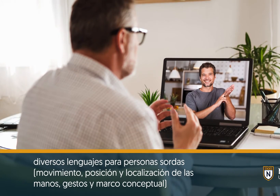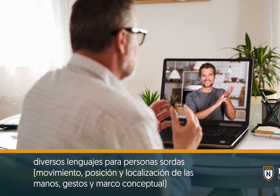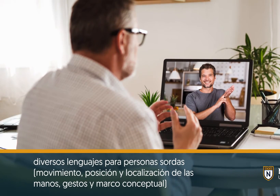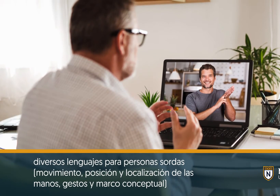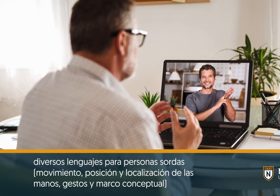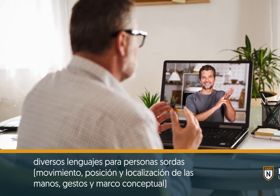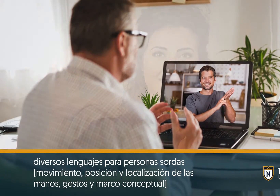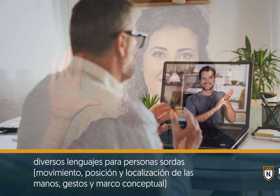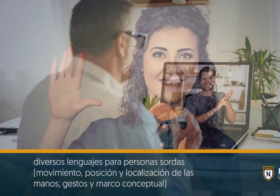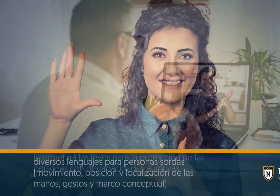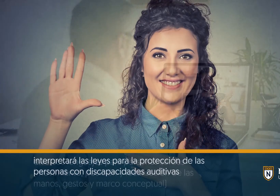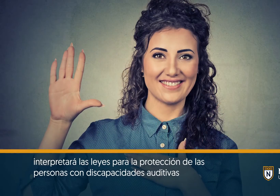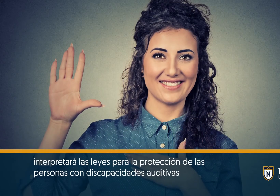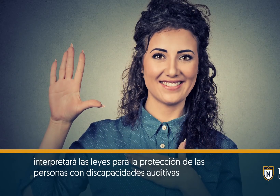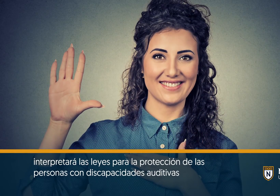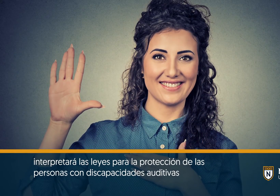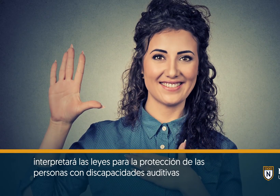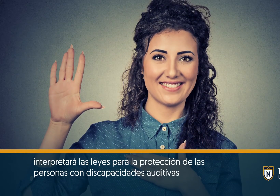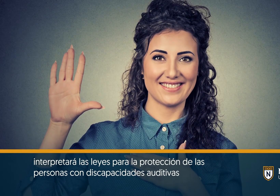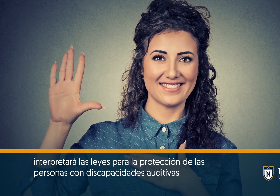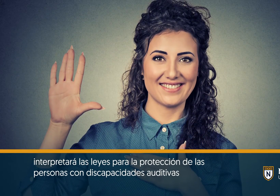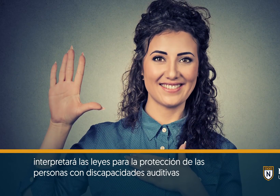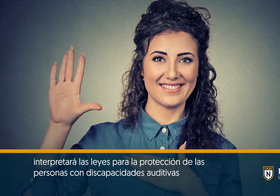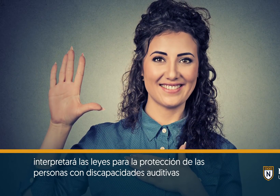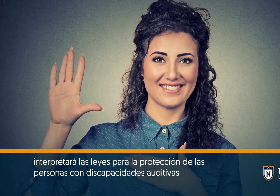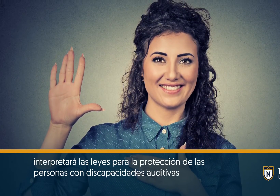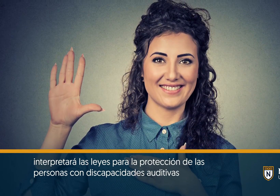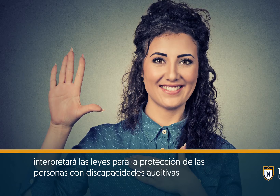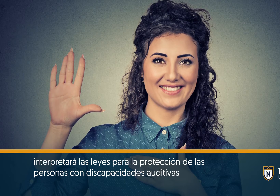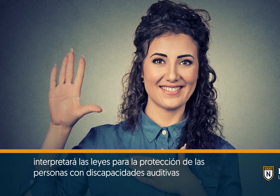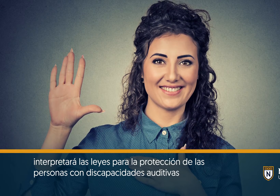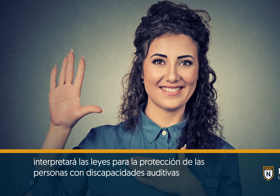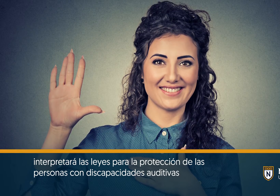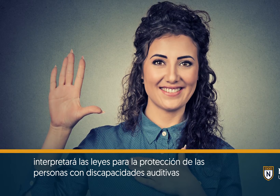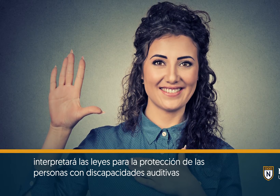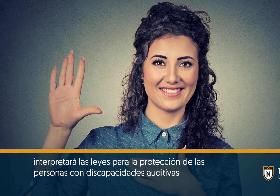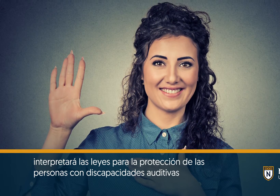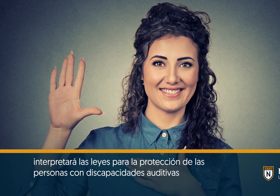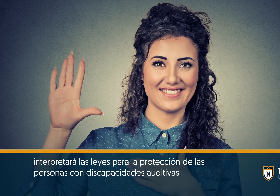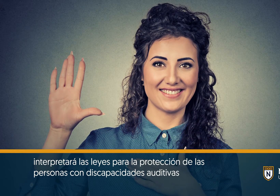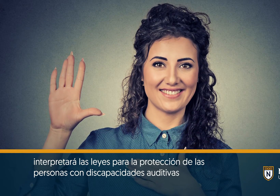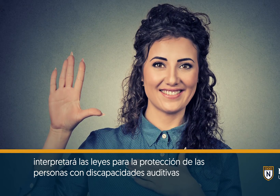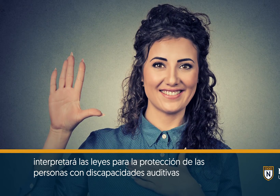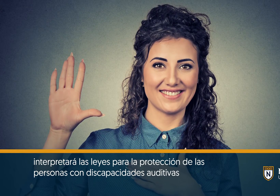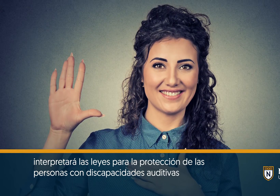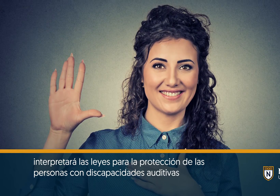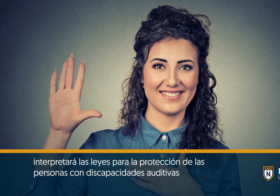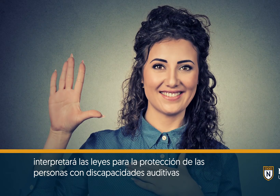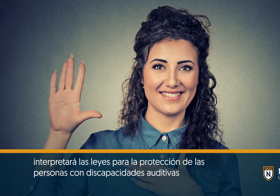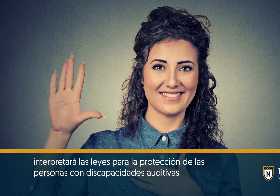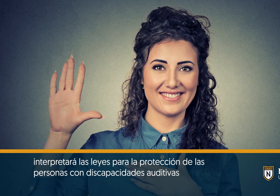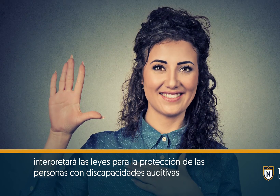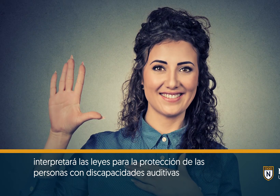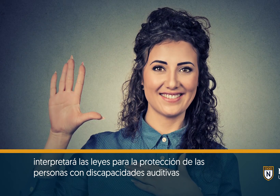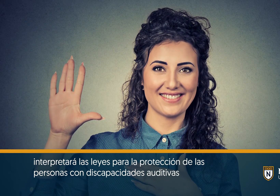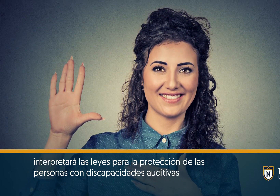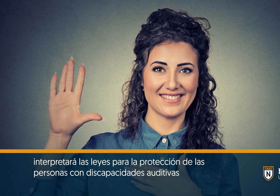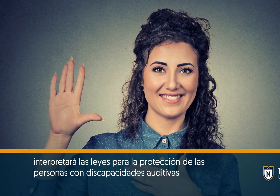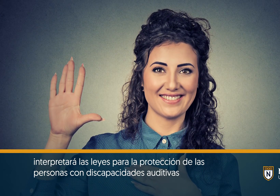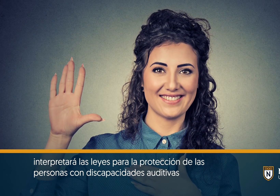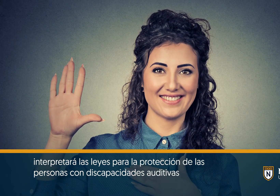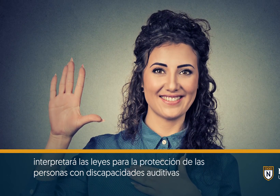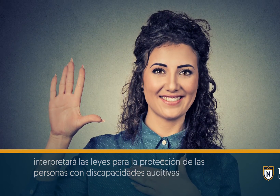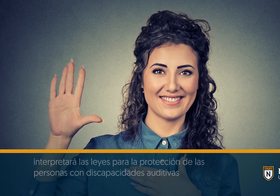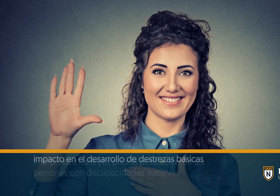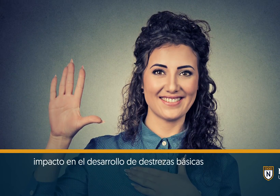y marco conceptual. Además, interpretará las leyes para la protección de las personas con discapacidades